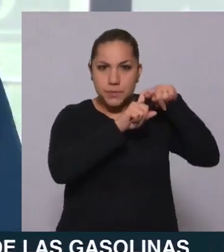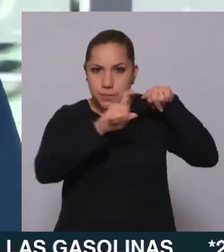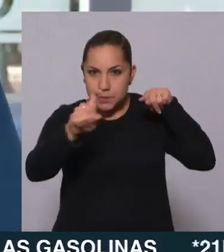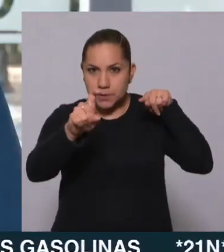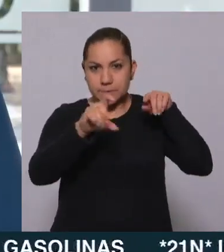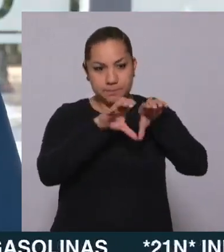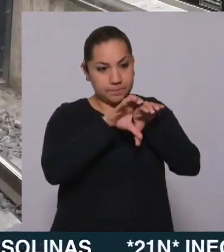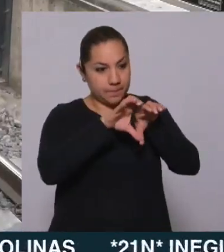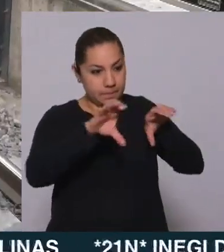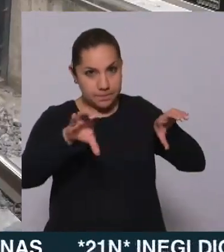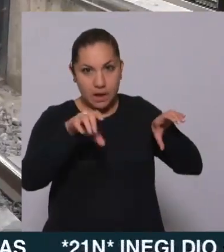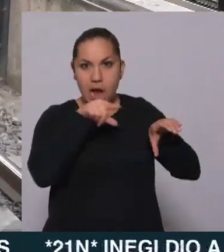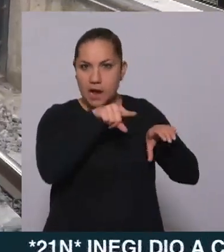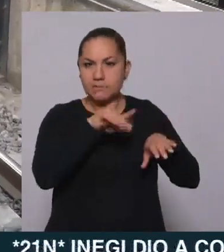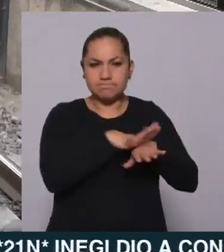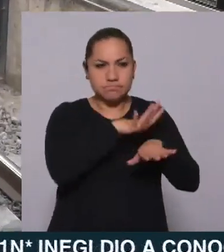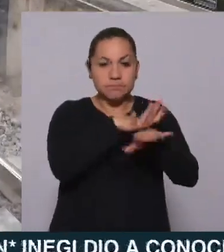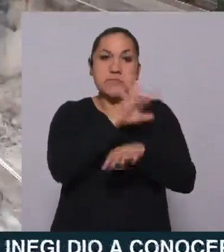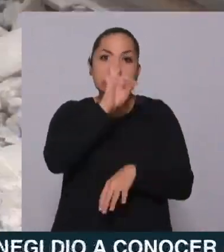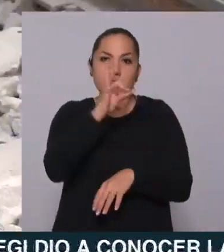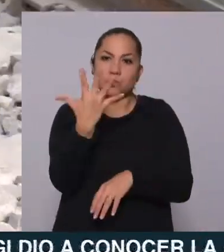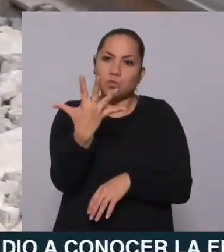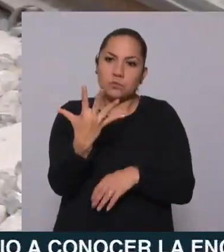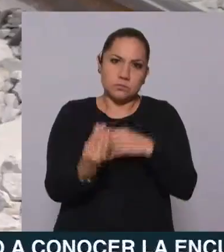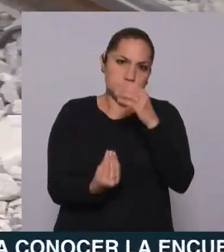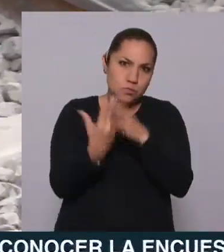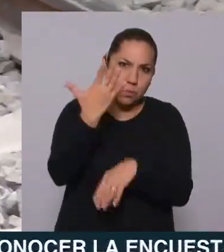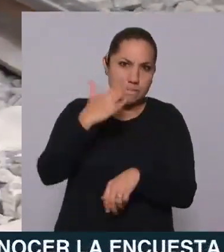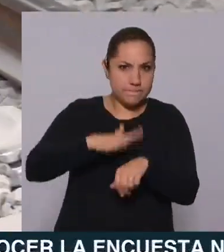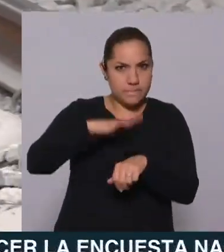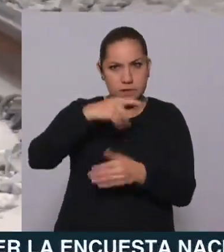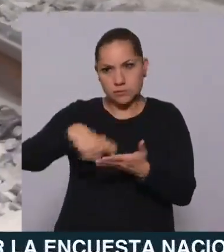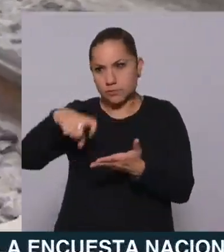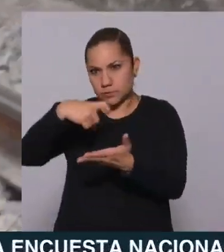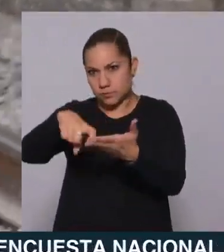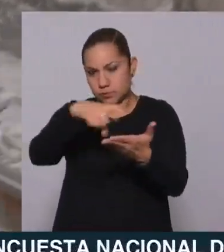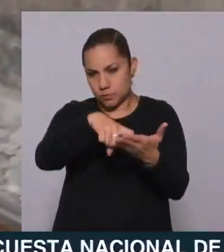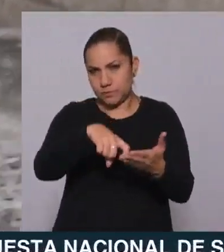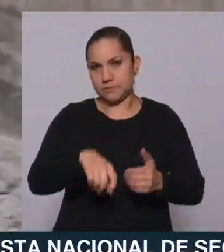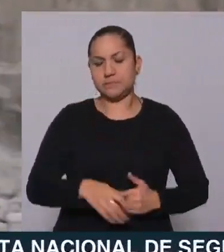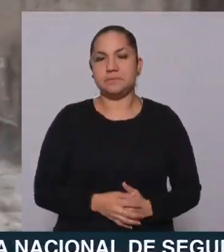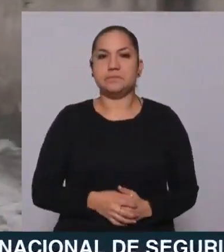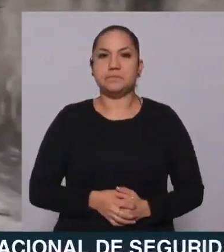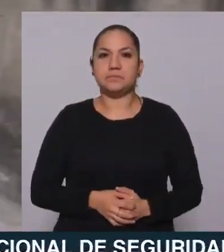menos 5 trenes más. En la cámara, Javier Cordero, para 21 Noticias, Enrique Muñiz.